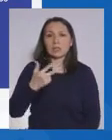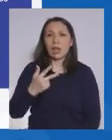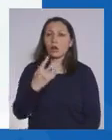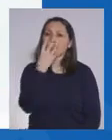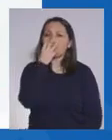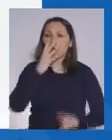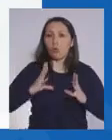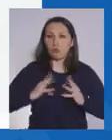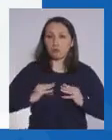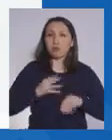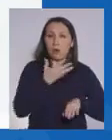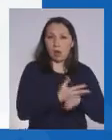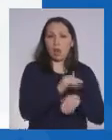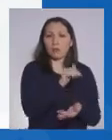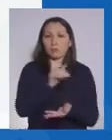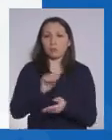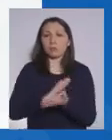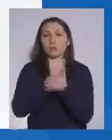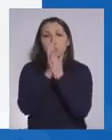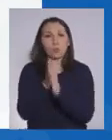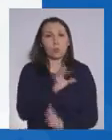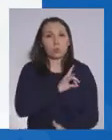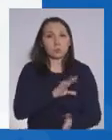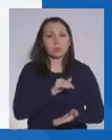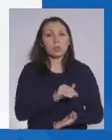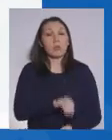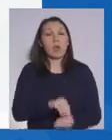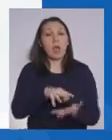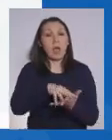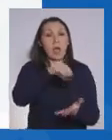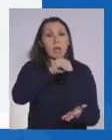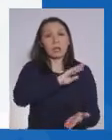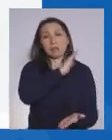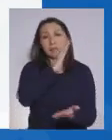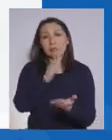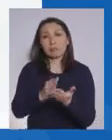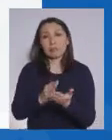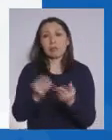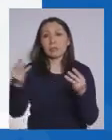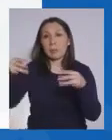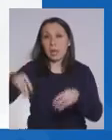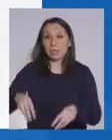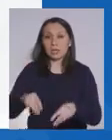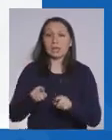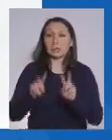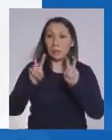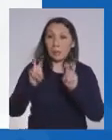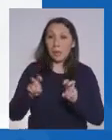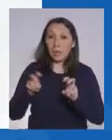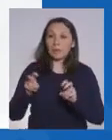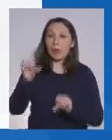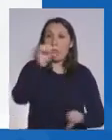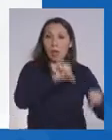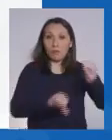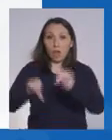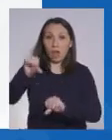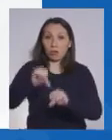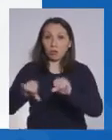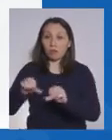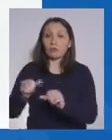ventiladores disponibles para todo nuestro país de arica a magallanes en relación a la red de laboratorios